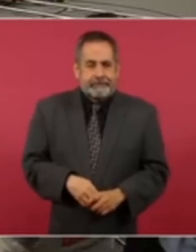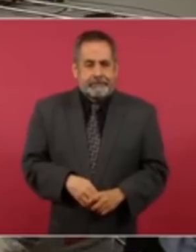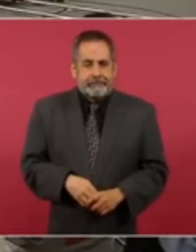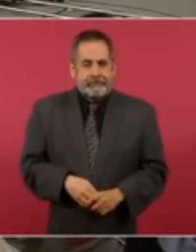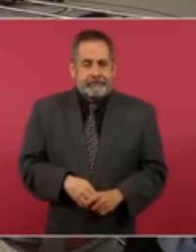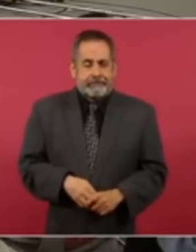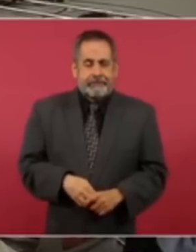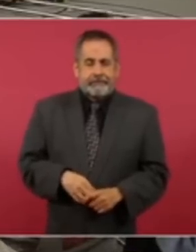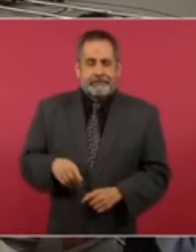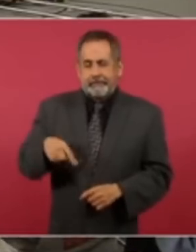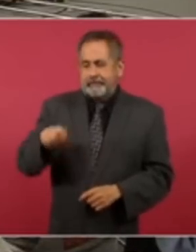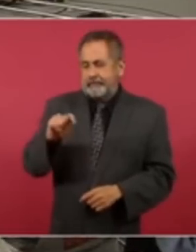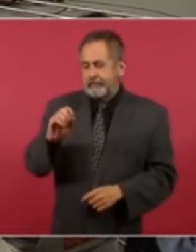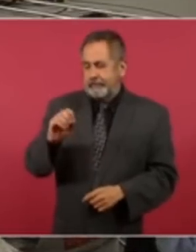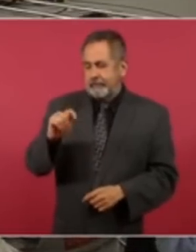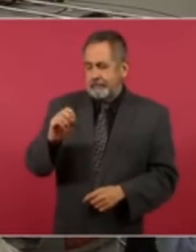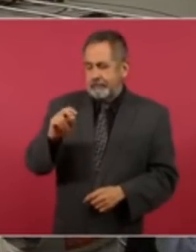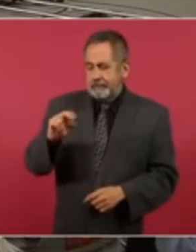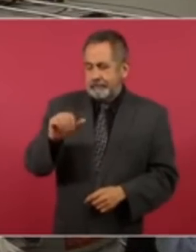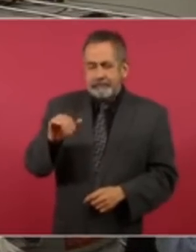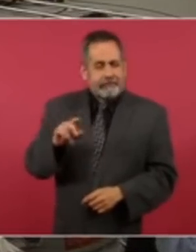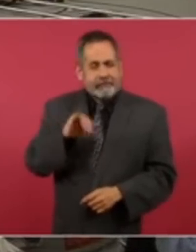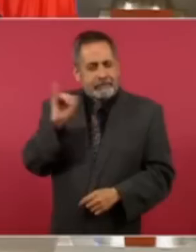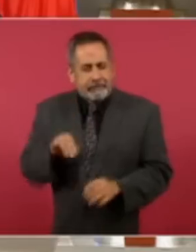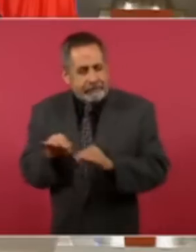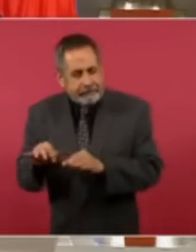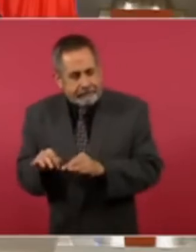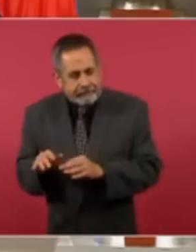Los totonacas no han trabajado.